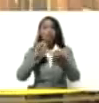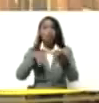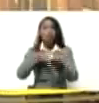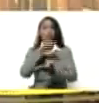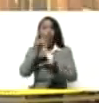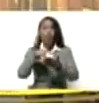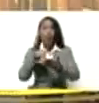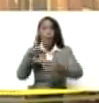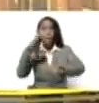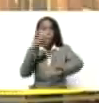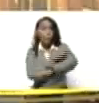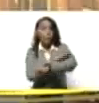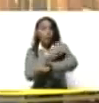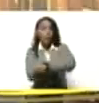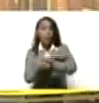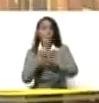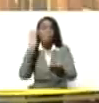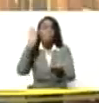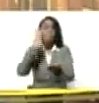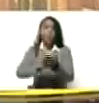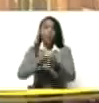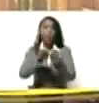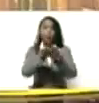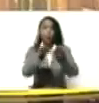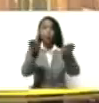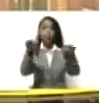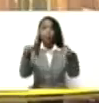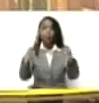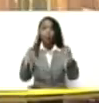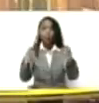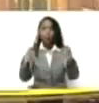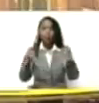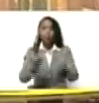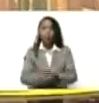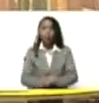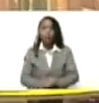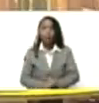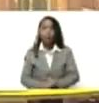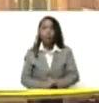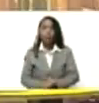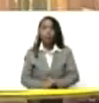son elementos característicos muy importantes